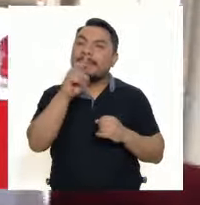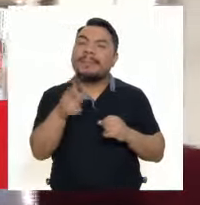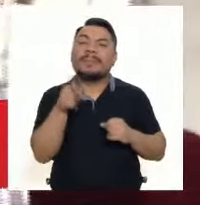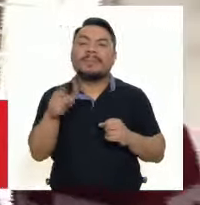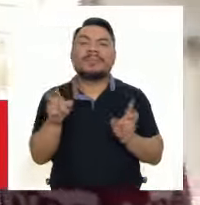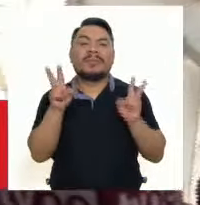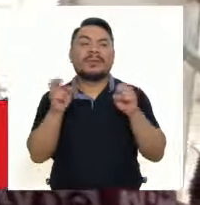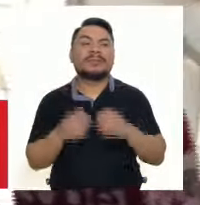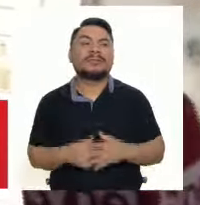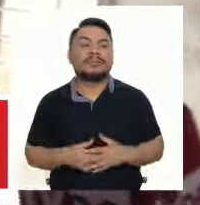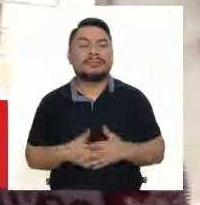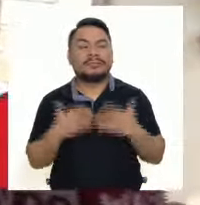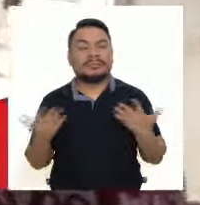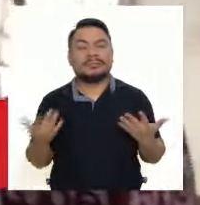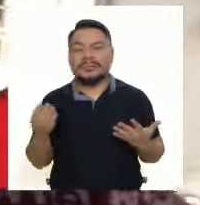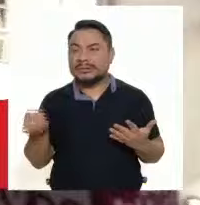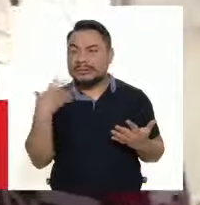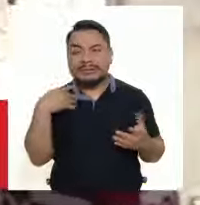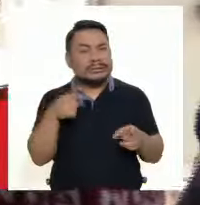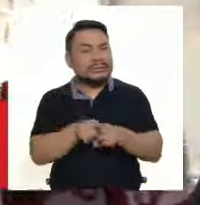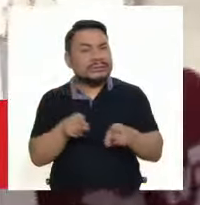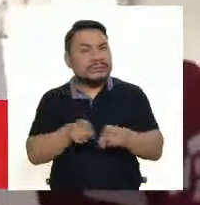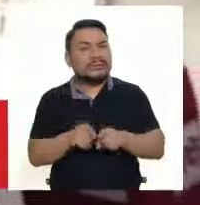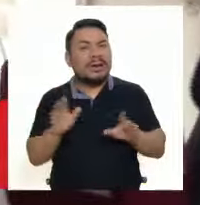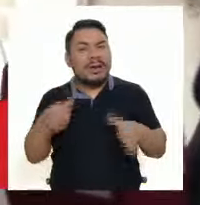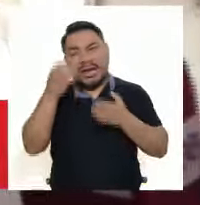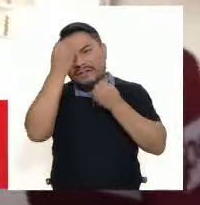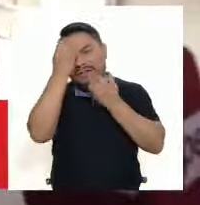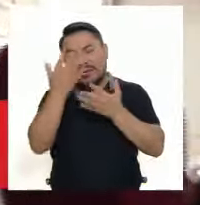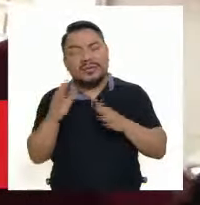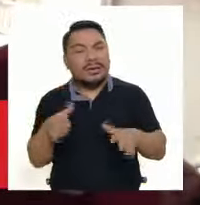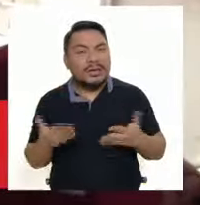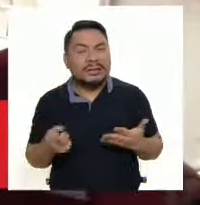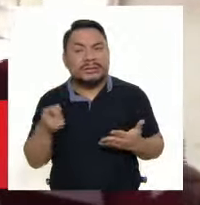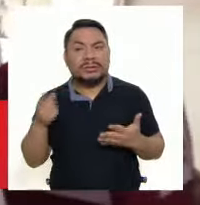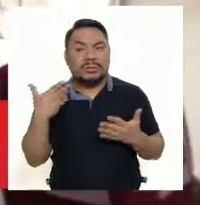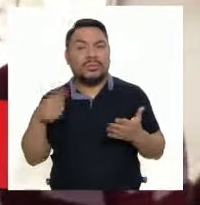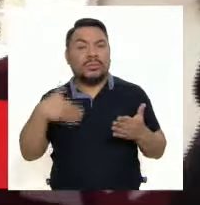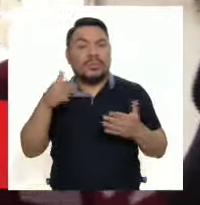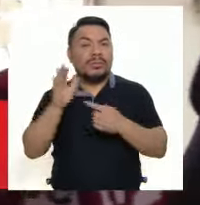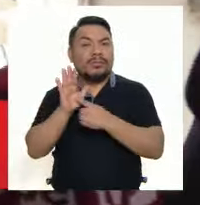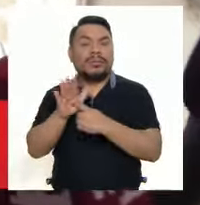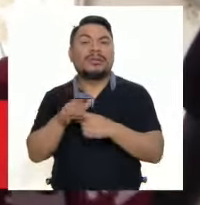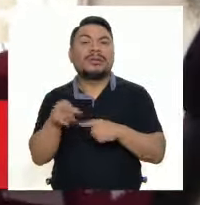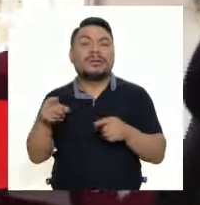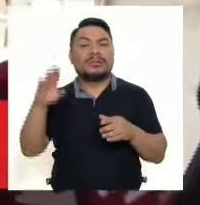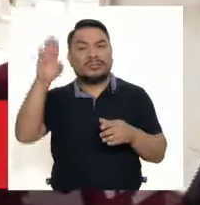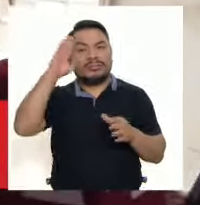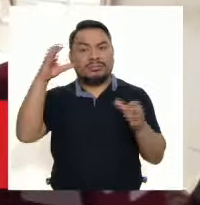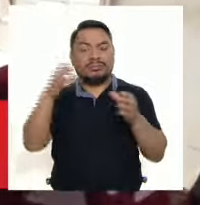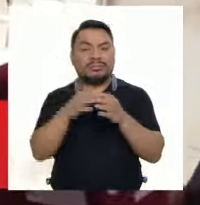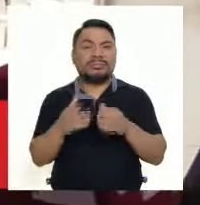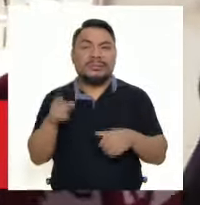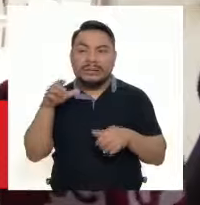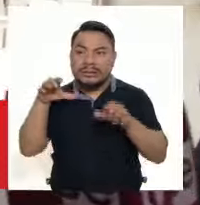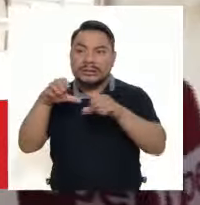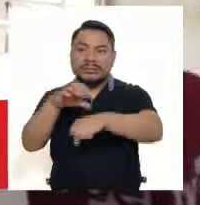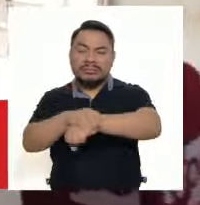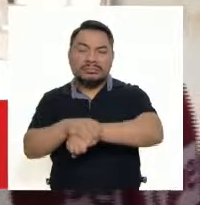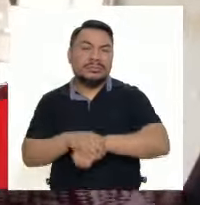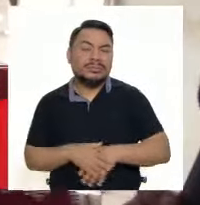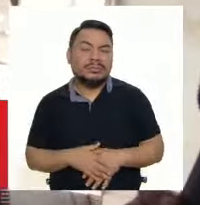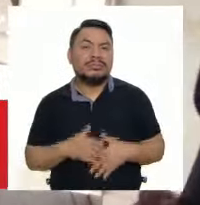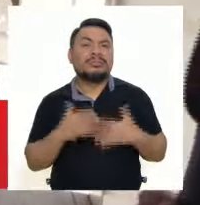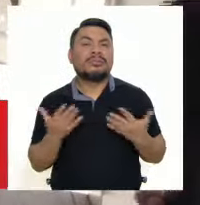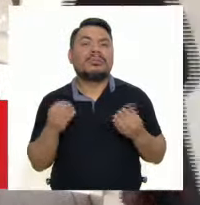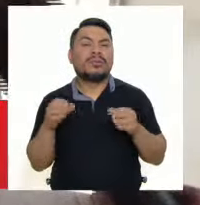mismo tema, se dejó entrever también que habría información que estaría saliendo de la DINI en torno a los operativos de captura, ¿no? ¿Cómo